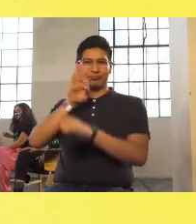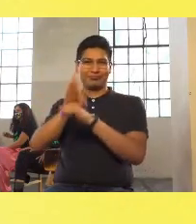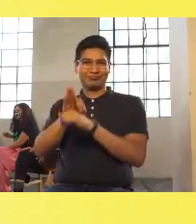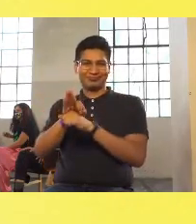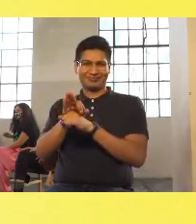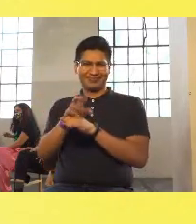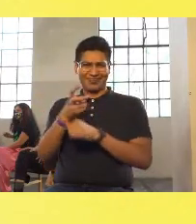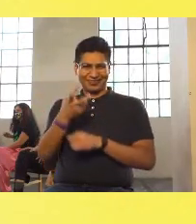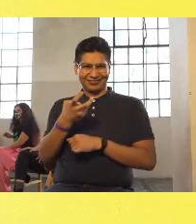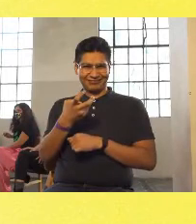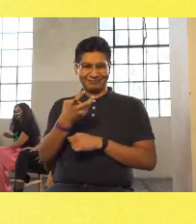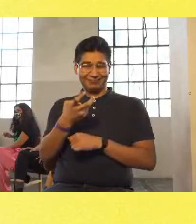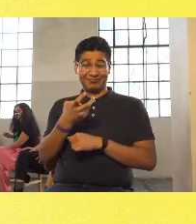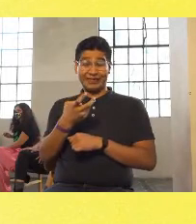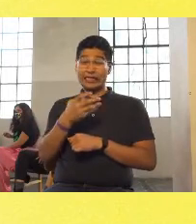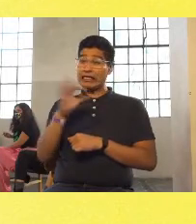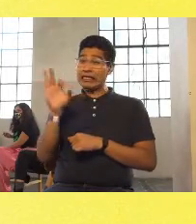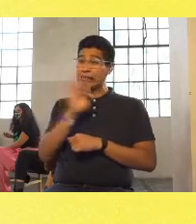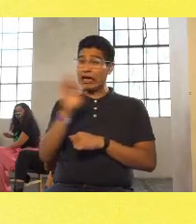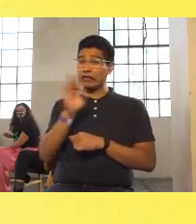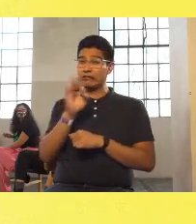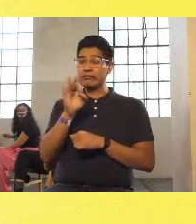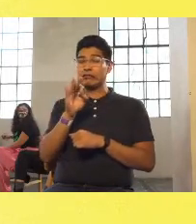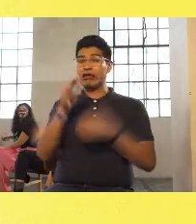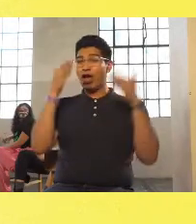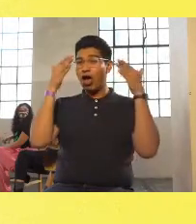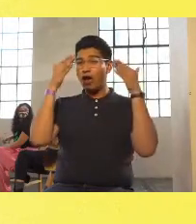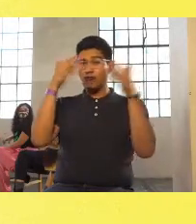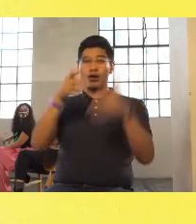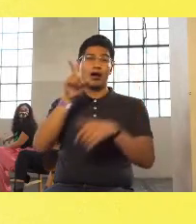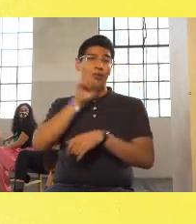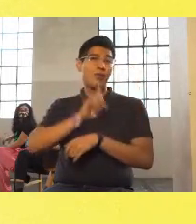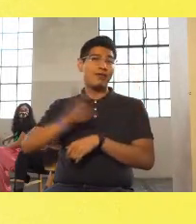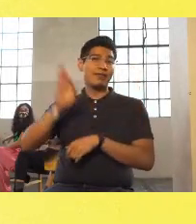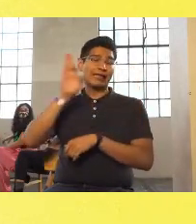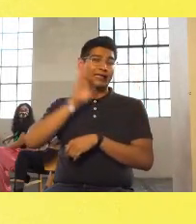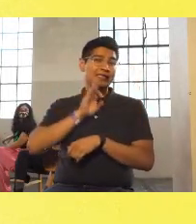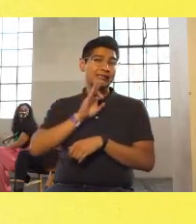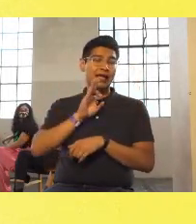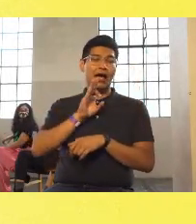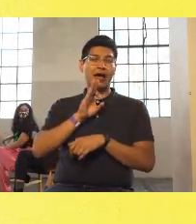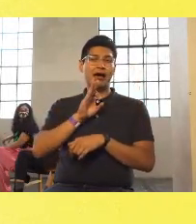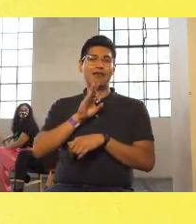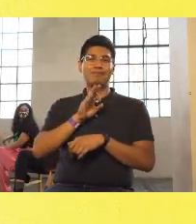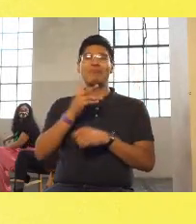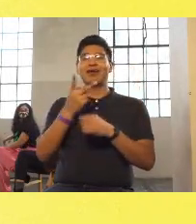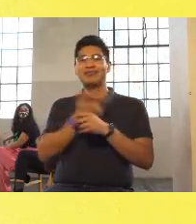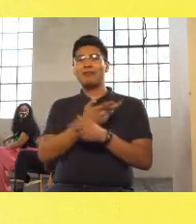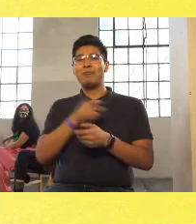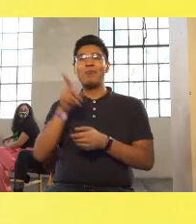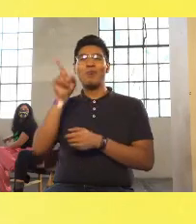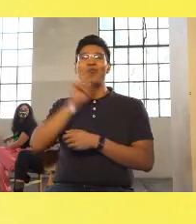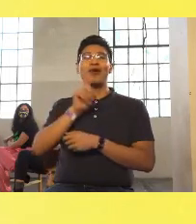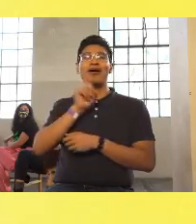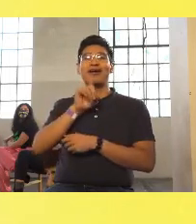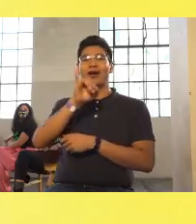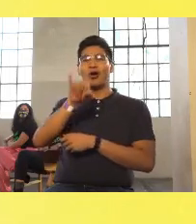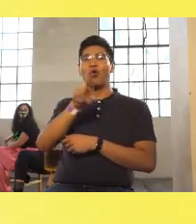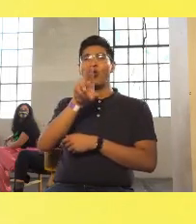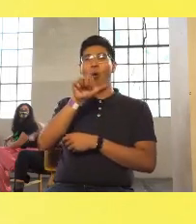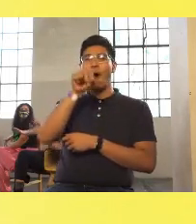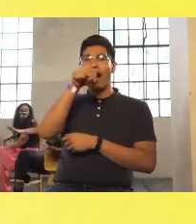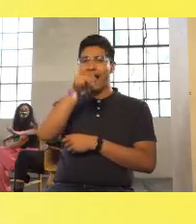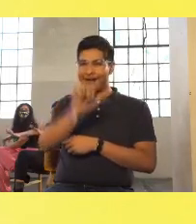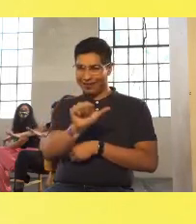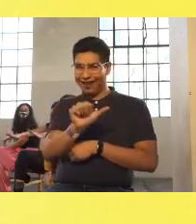contara desde los feminismos o con perspectiva de género, habría ahí una Juana Escutia y todas sus amigas detrás diciéndole, Juana, no te avientes, o